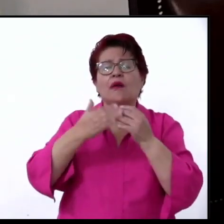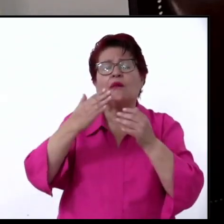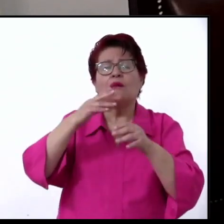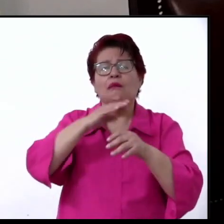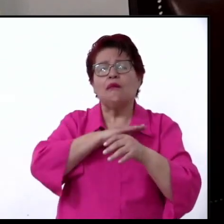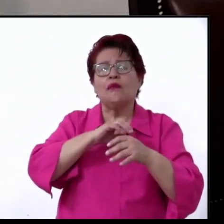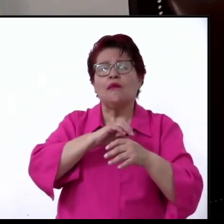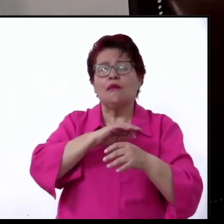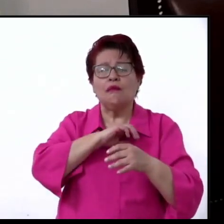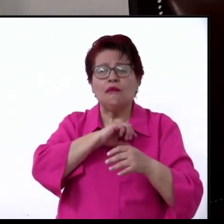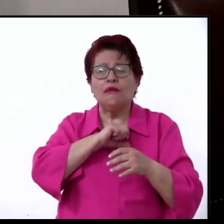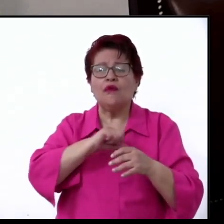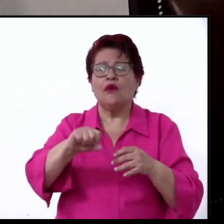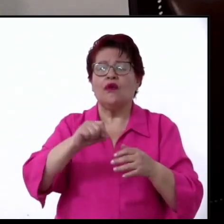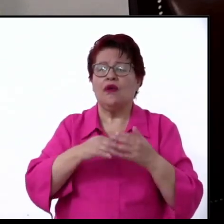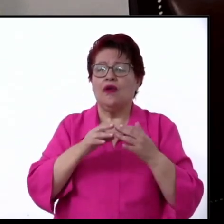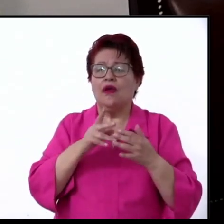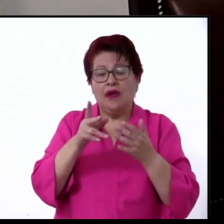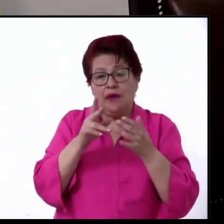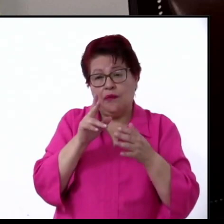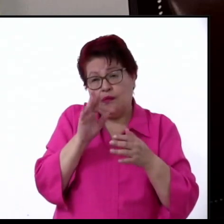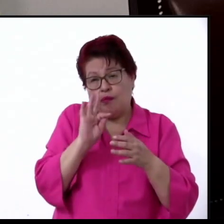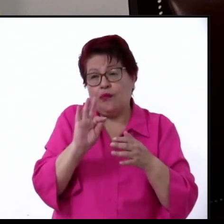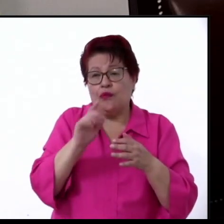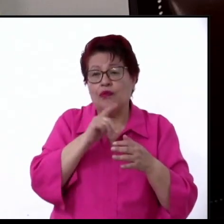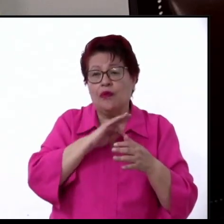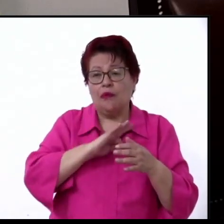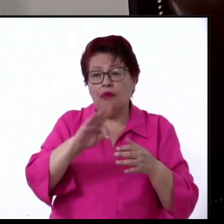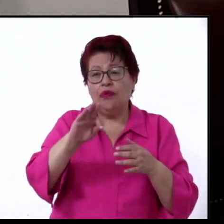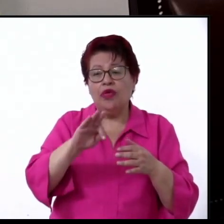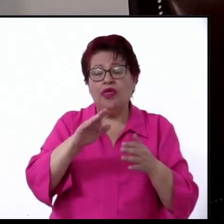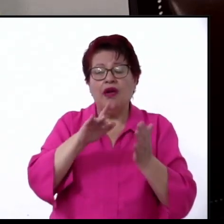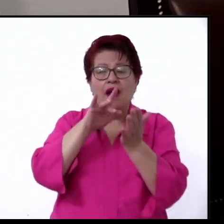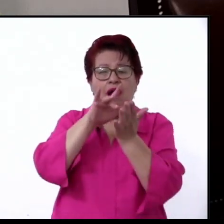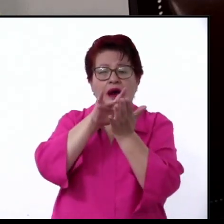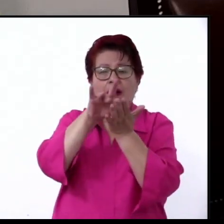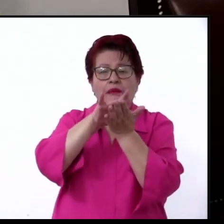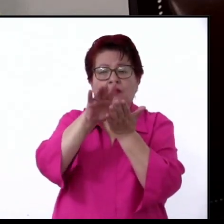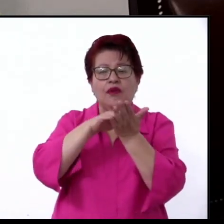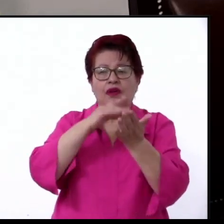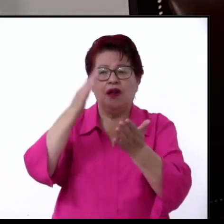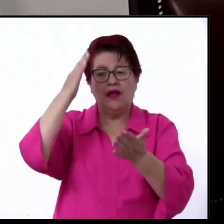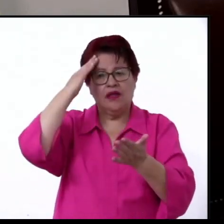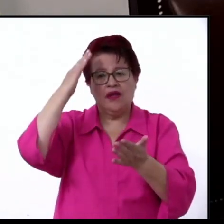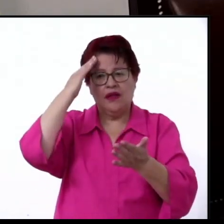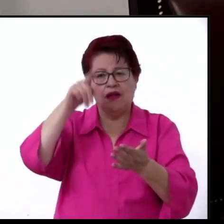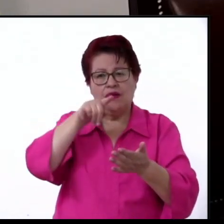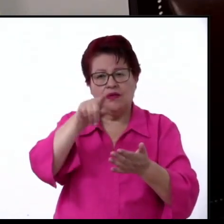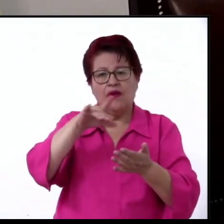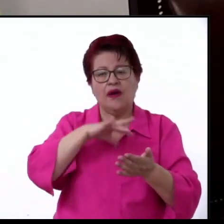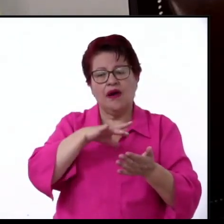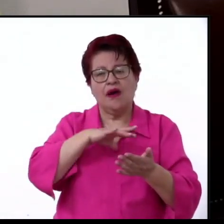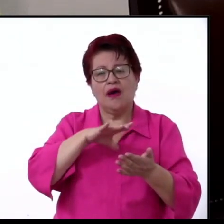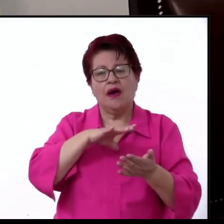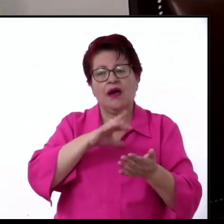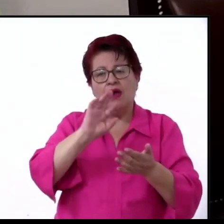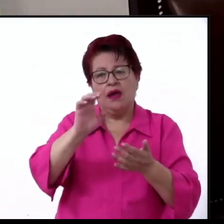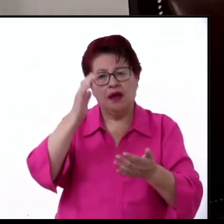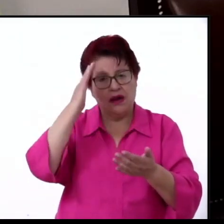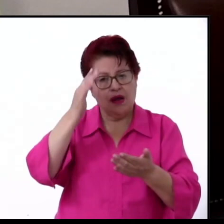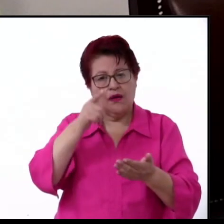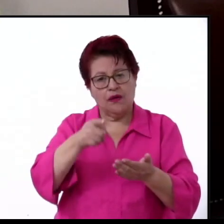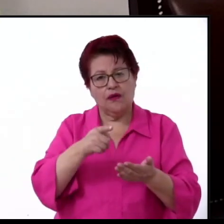Ojalá, secretario, que usted pueda pues apoyar con el liderazgo que sé que tiene y que le